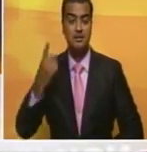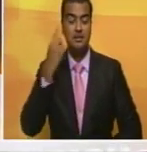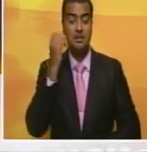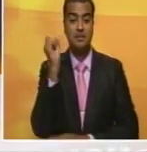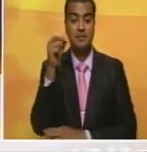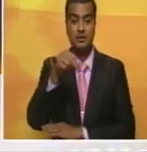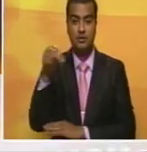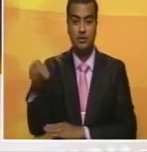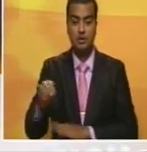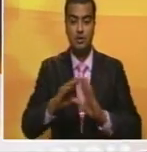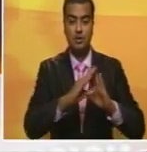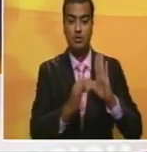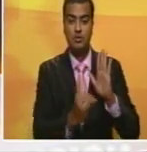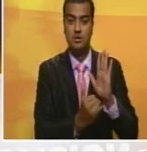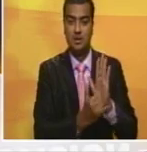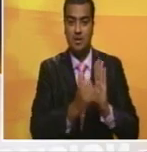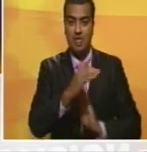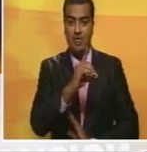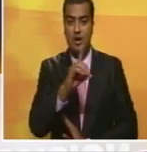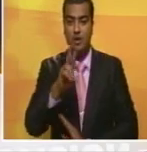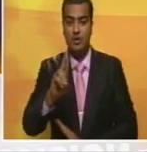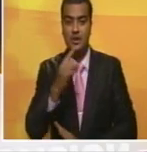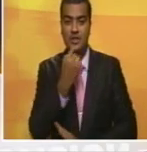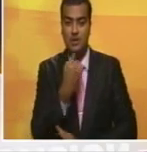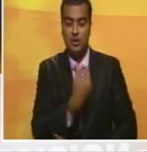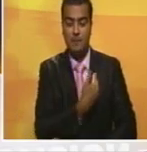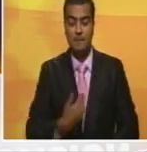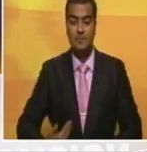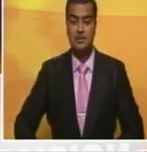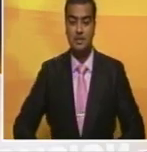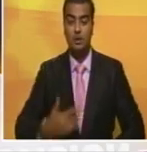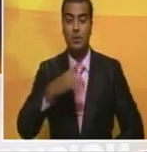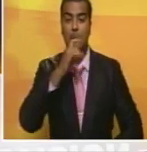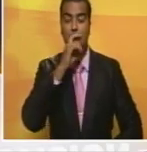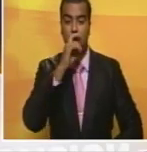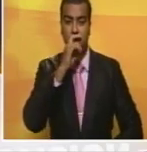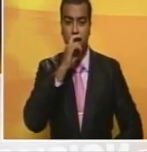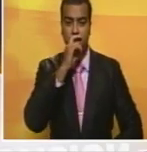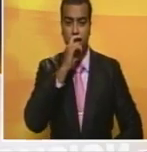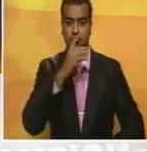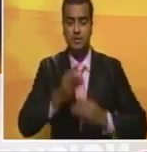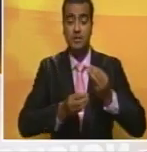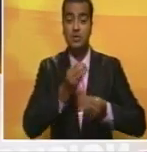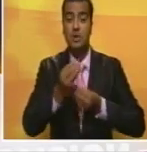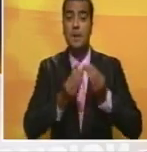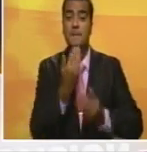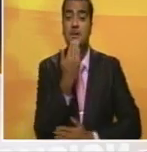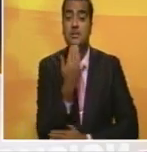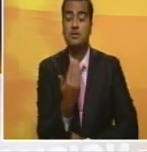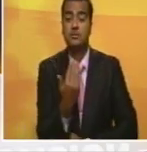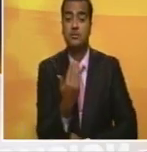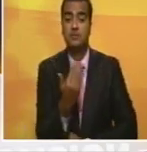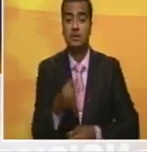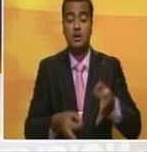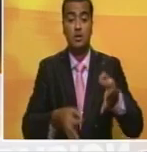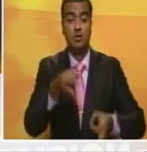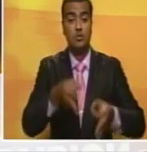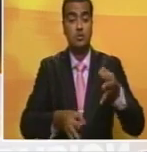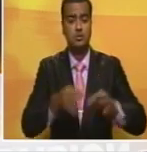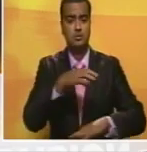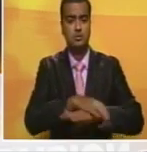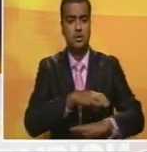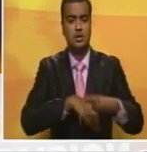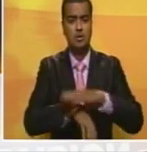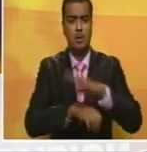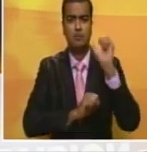Nacional Constituyente, Delcy Rodríguez, anunció que el presidente de la República, Nicolás Maduro, hizo la solicitud de que los juicios de los detenidos